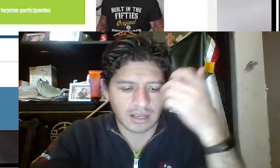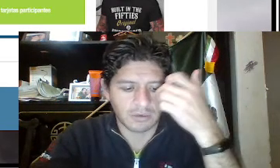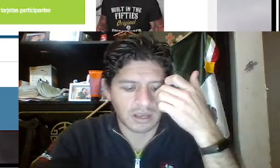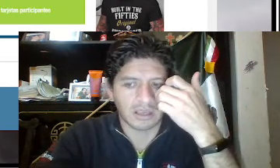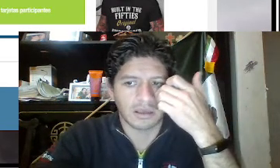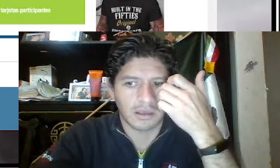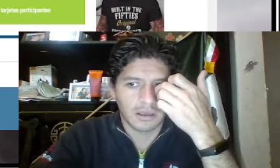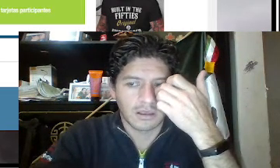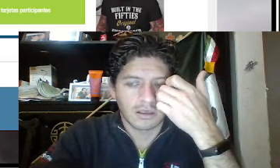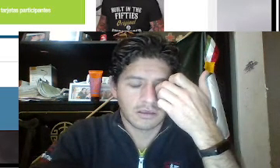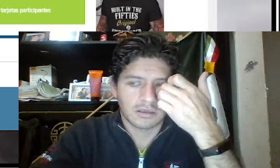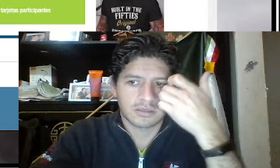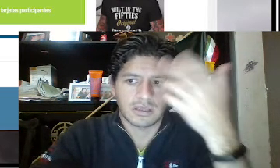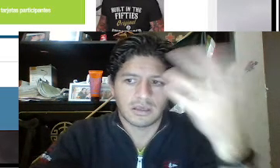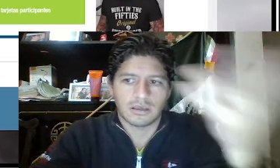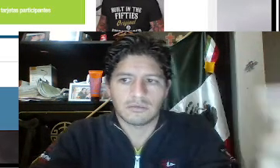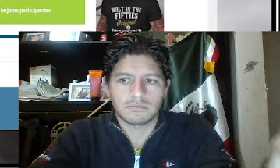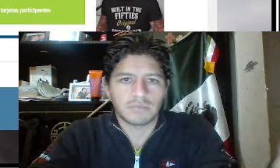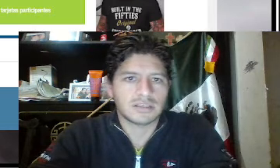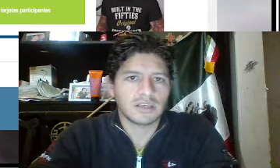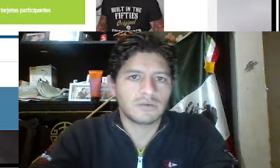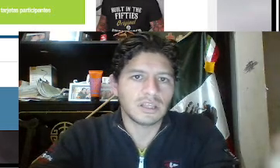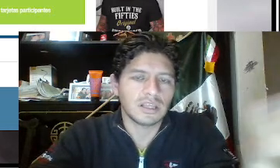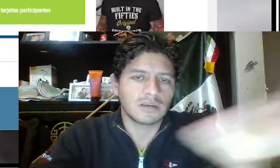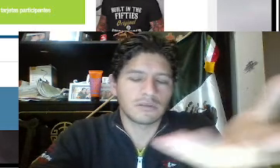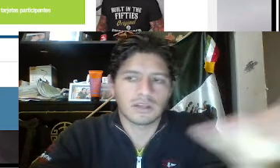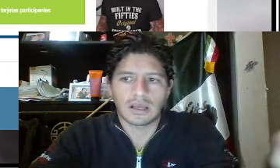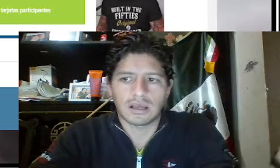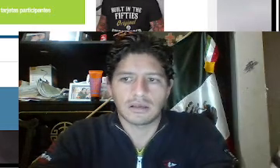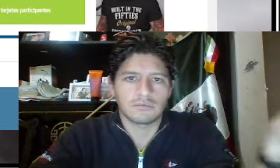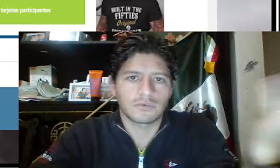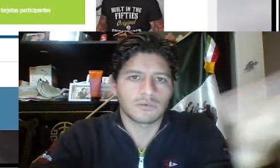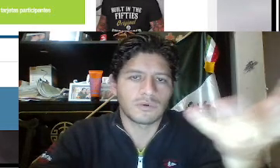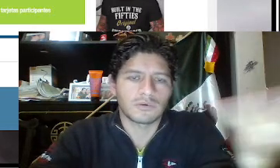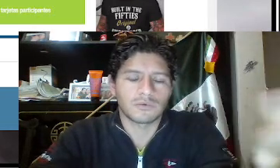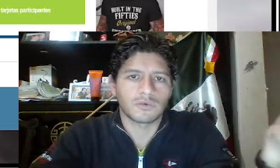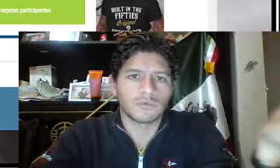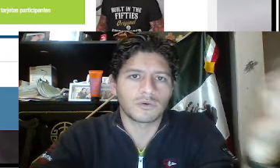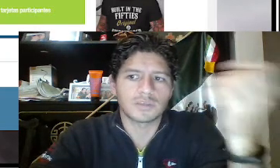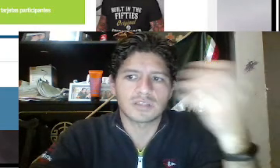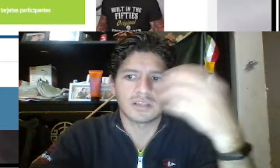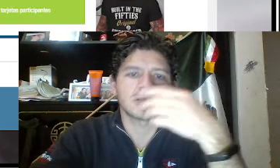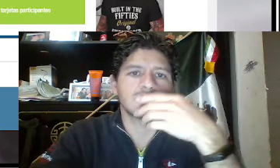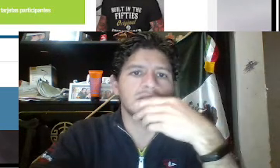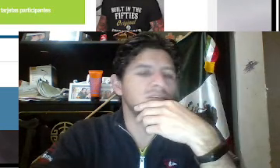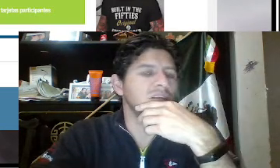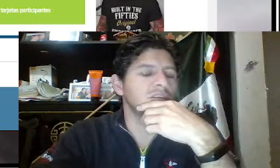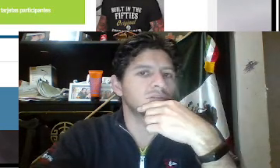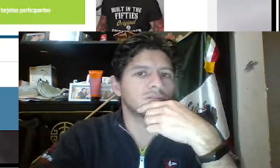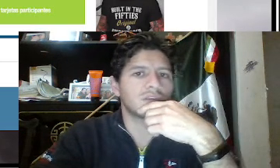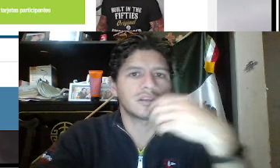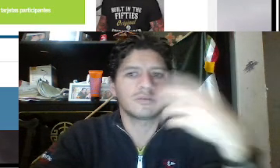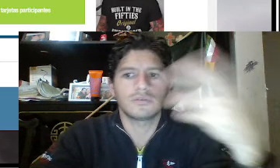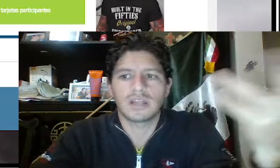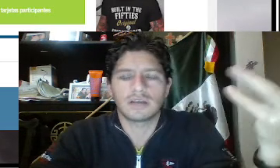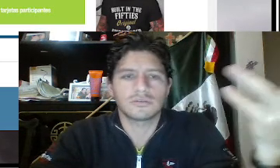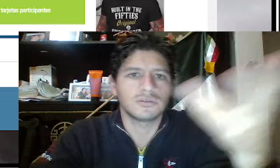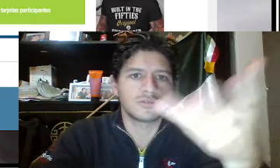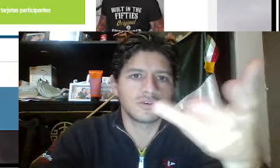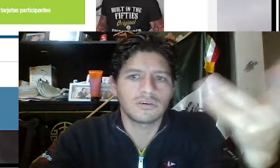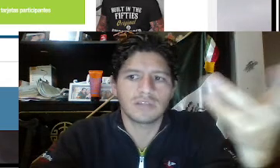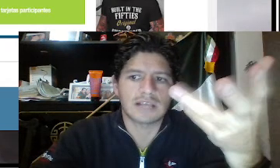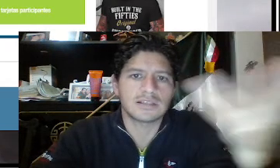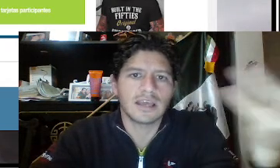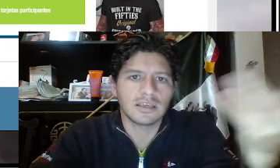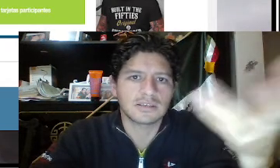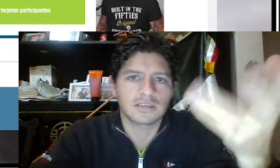documental, al lenguaje así jurídico de como están descritos los artículos de la